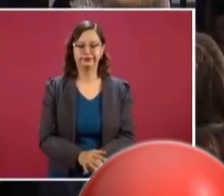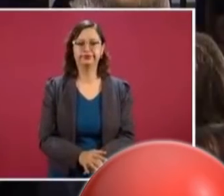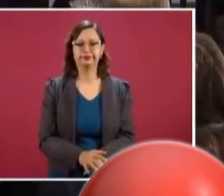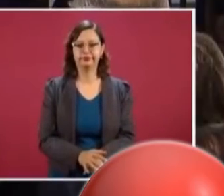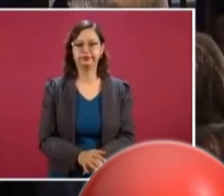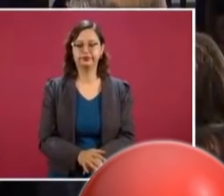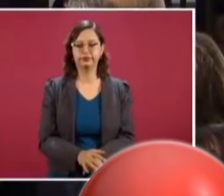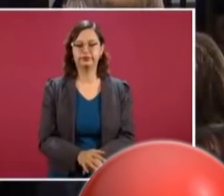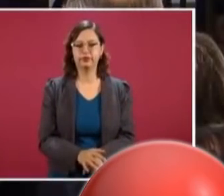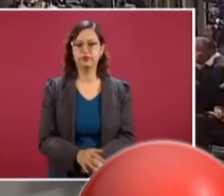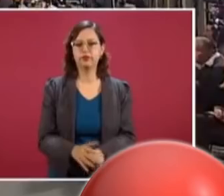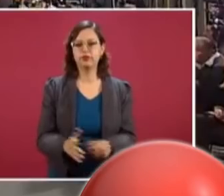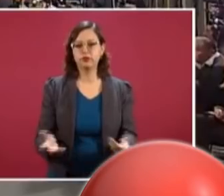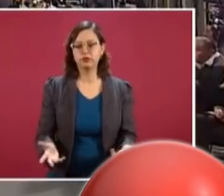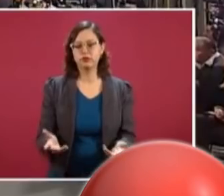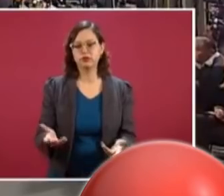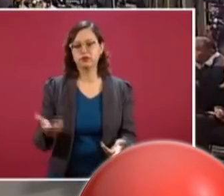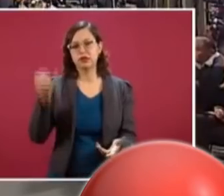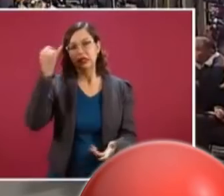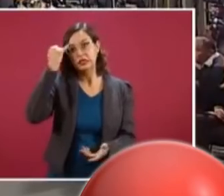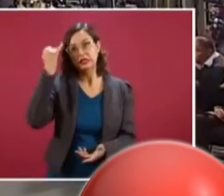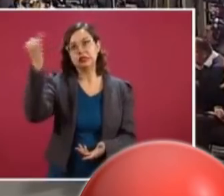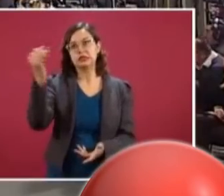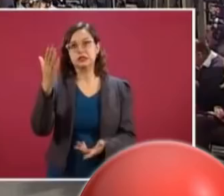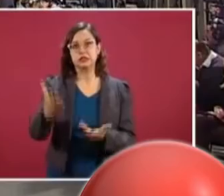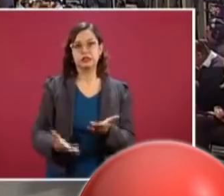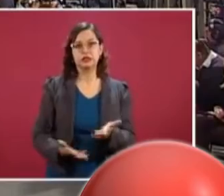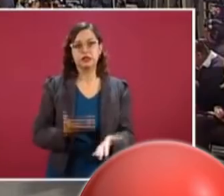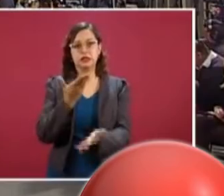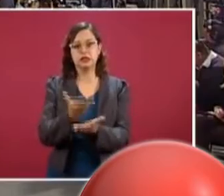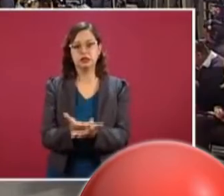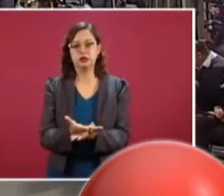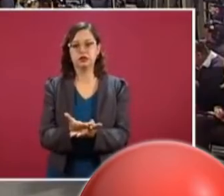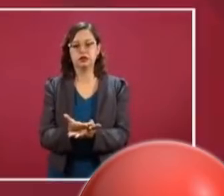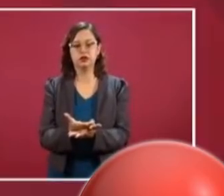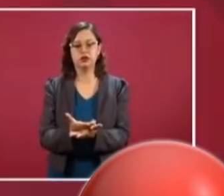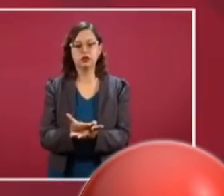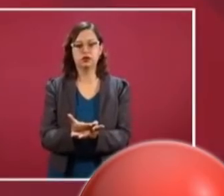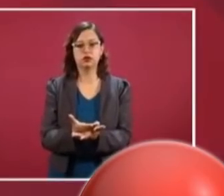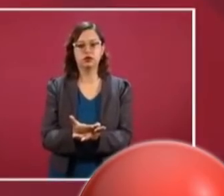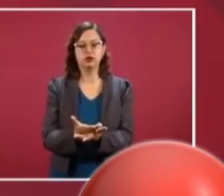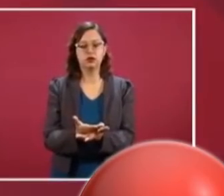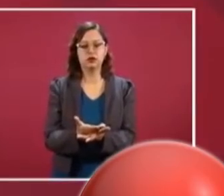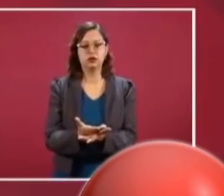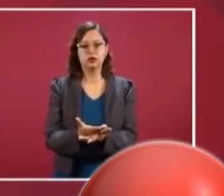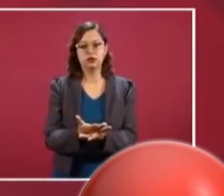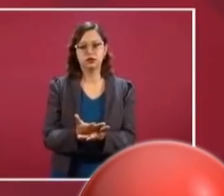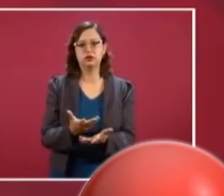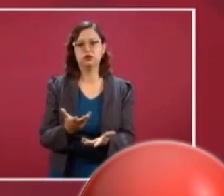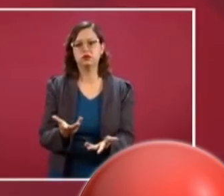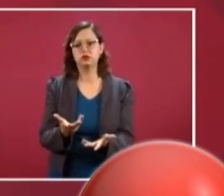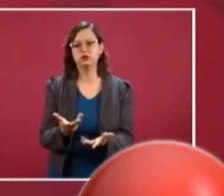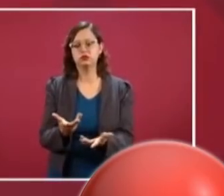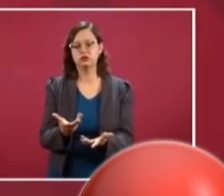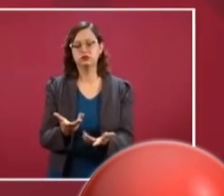la idea que se tiene de que se